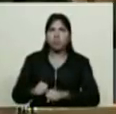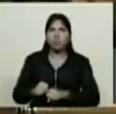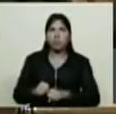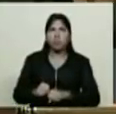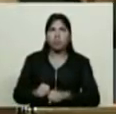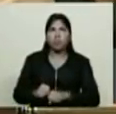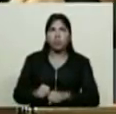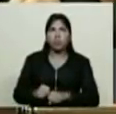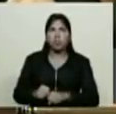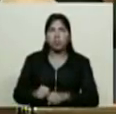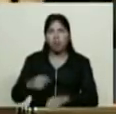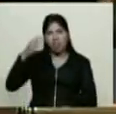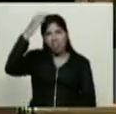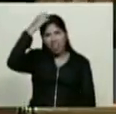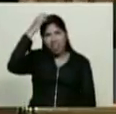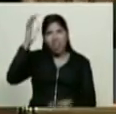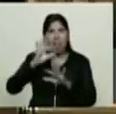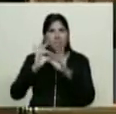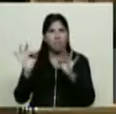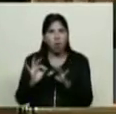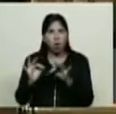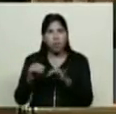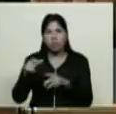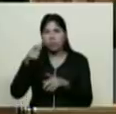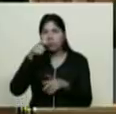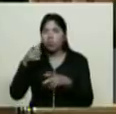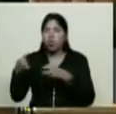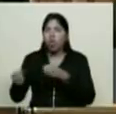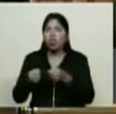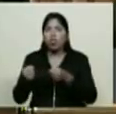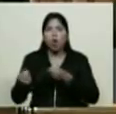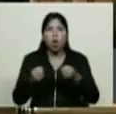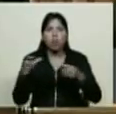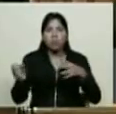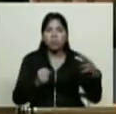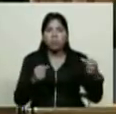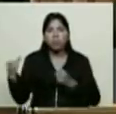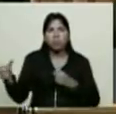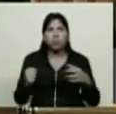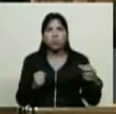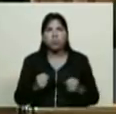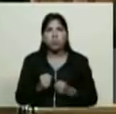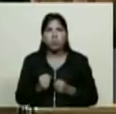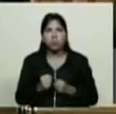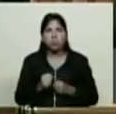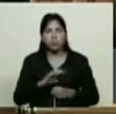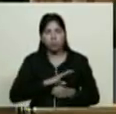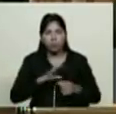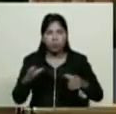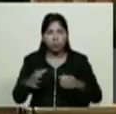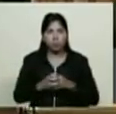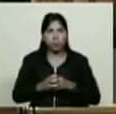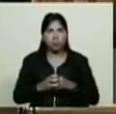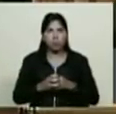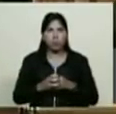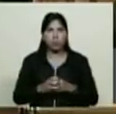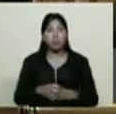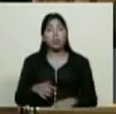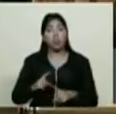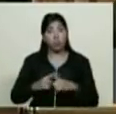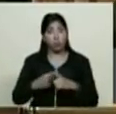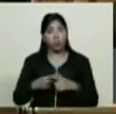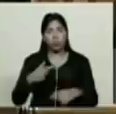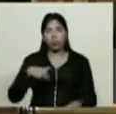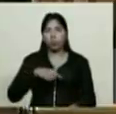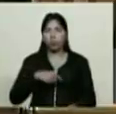viejo imperialismo. Desde el Tribunal Supremo de Justicia hacemos eco de nuestros postulados constitucionales